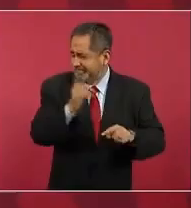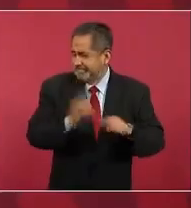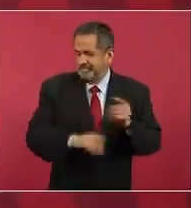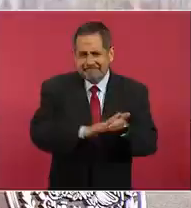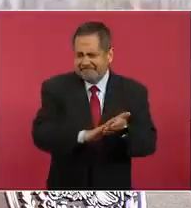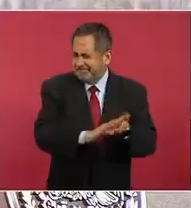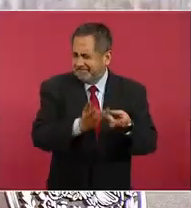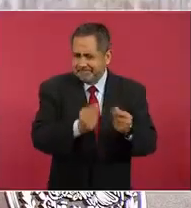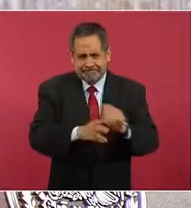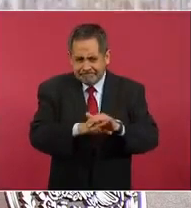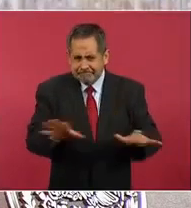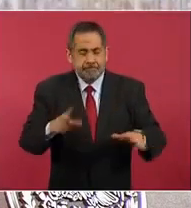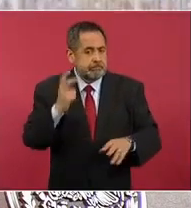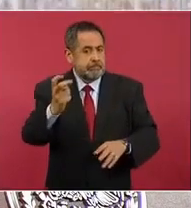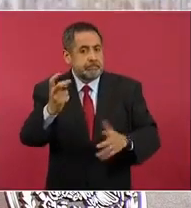terminar de